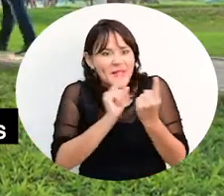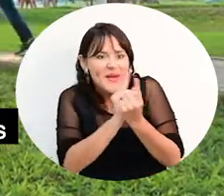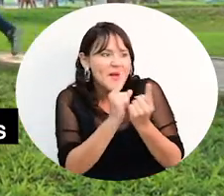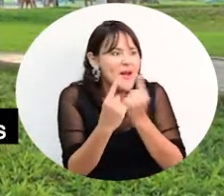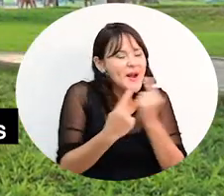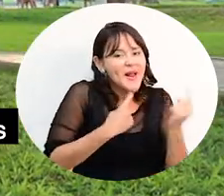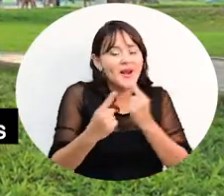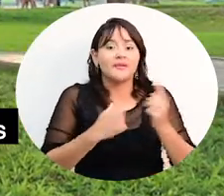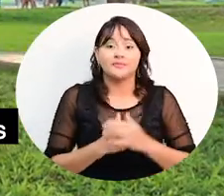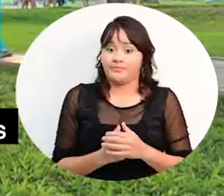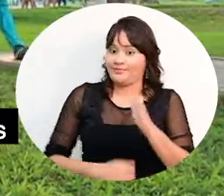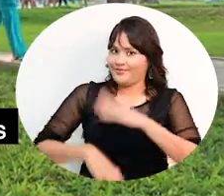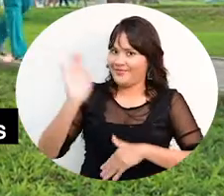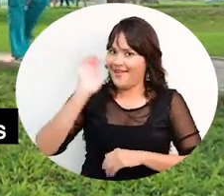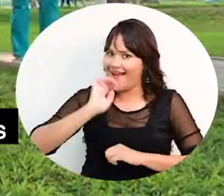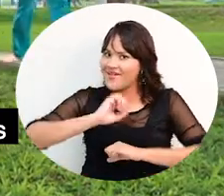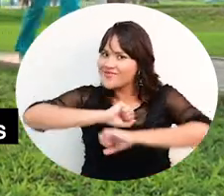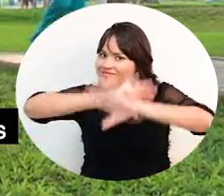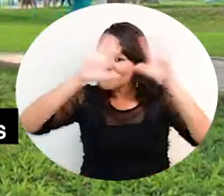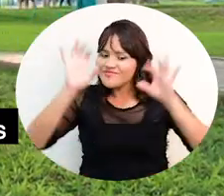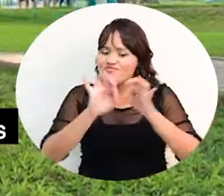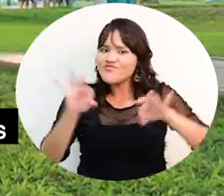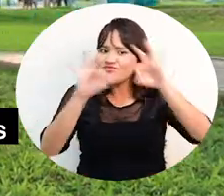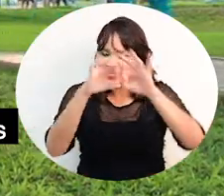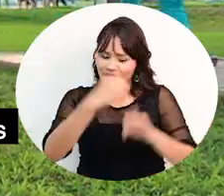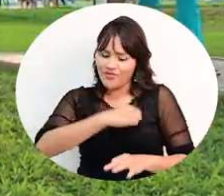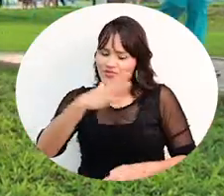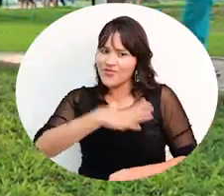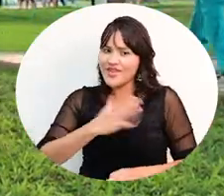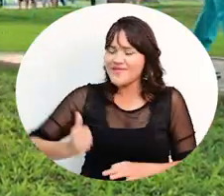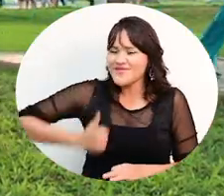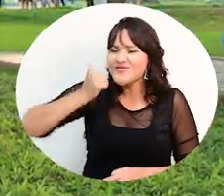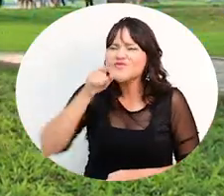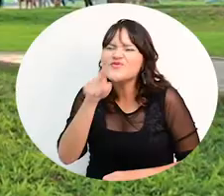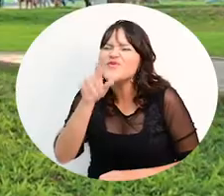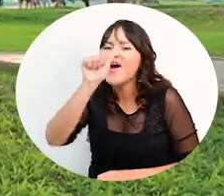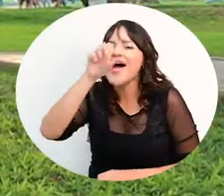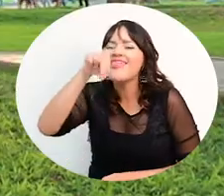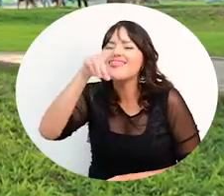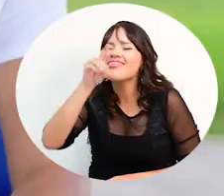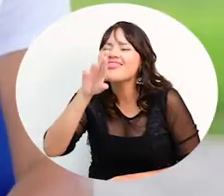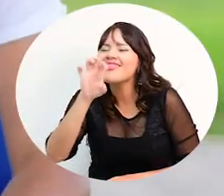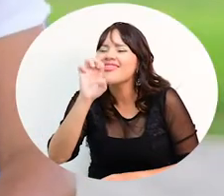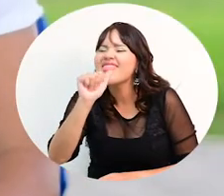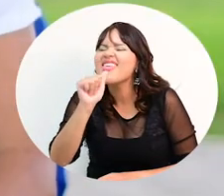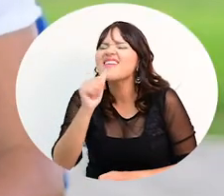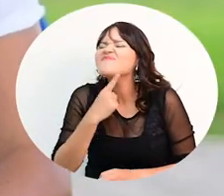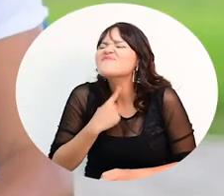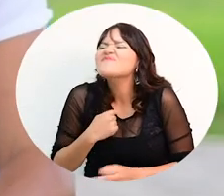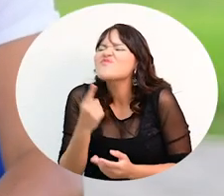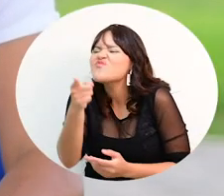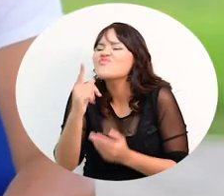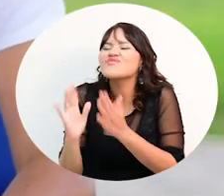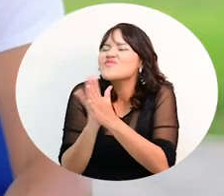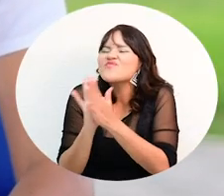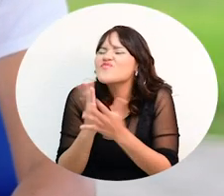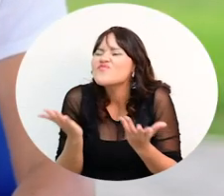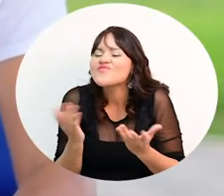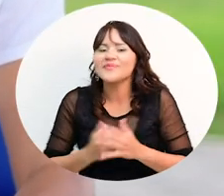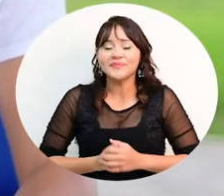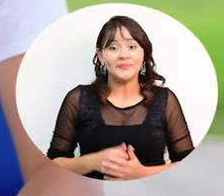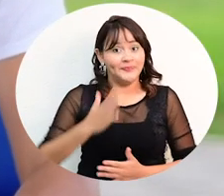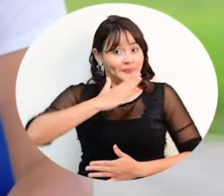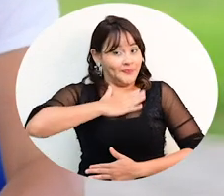oportunidad perfecta para conocer un poco más de Andrea Llinas. ¿Qué hace? ¿Qué le gusta? ¿Qué le apasiona? ¿Qué me gusta? Me apasiona